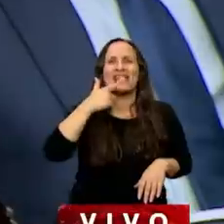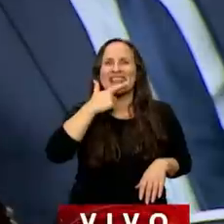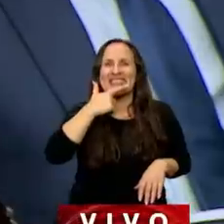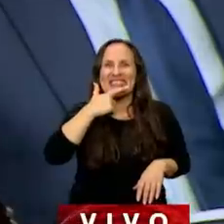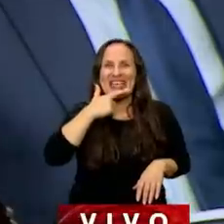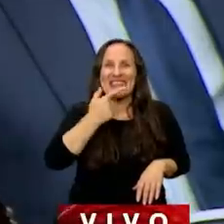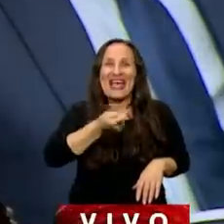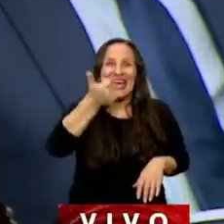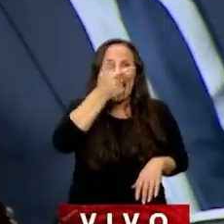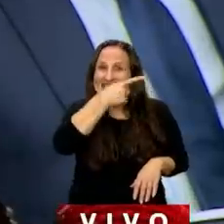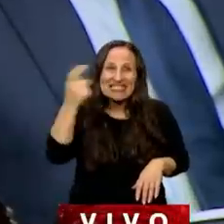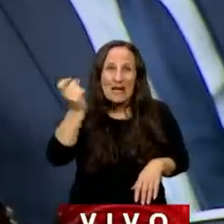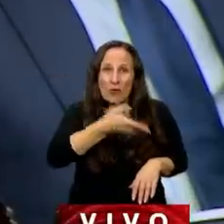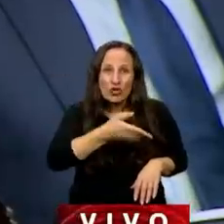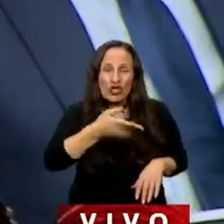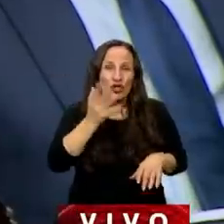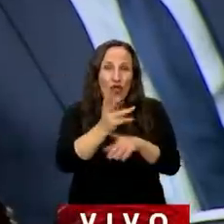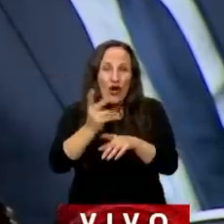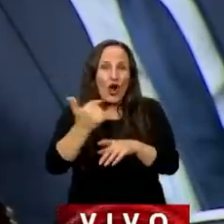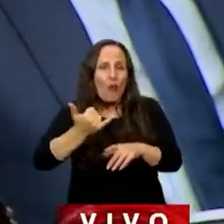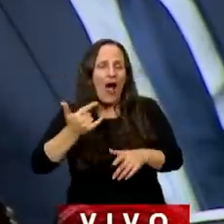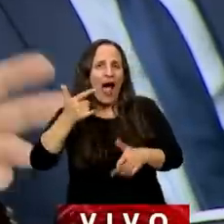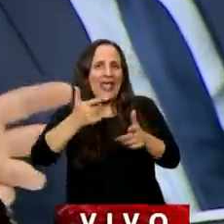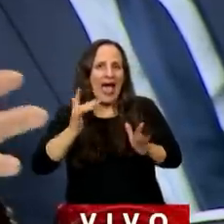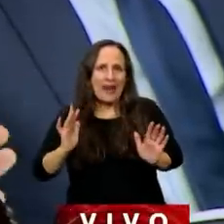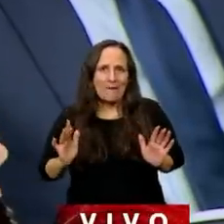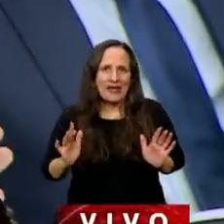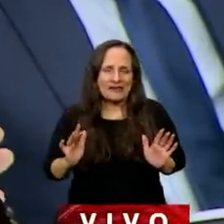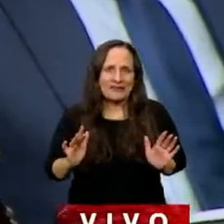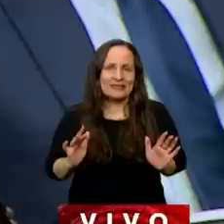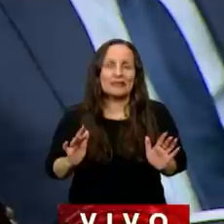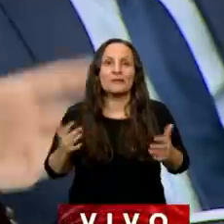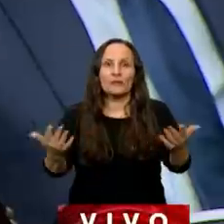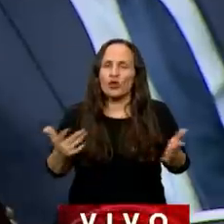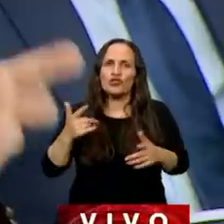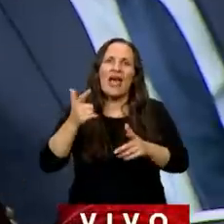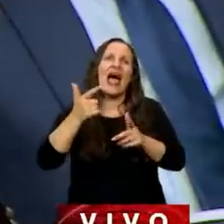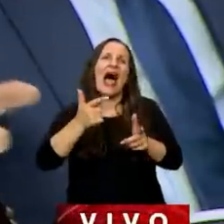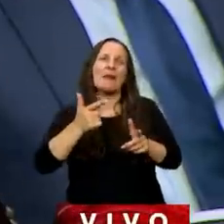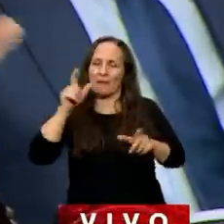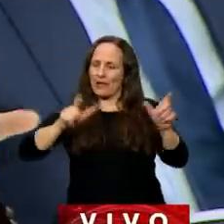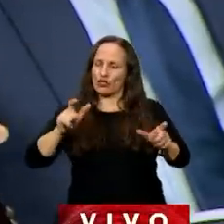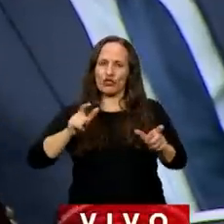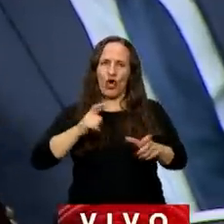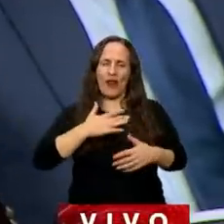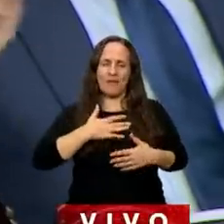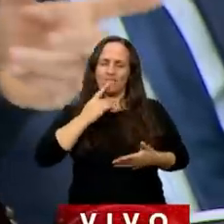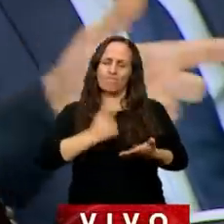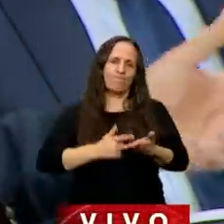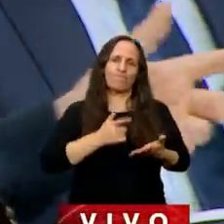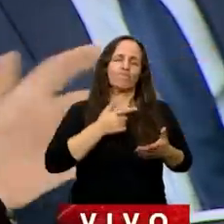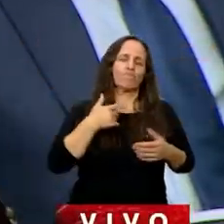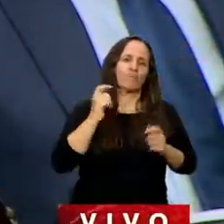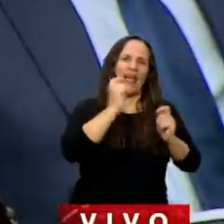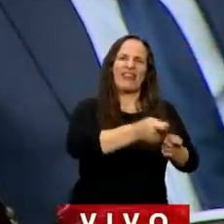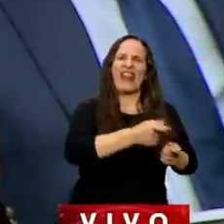el 100% de los casos. Por eso, como esas armas, si no se entregan voluntariamente para la destrucción,